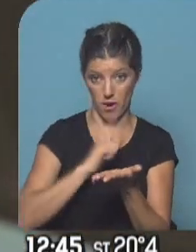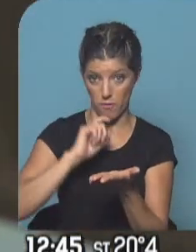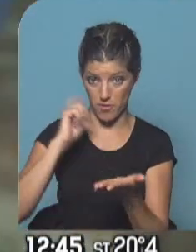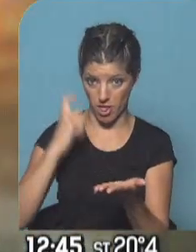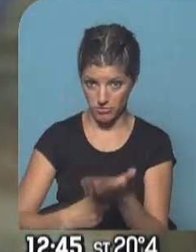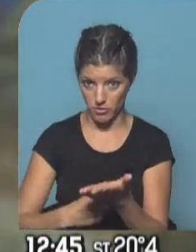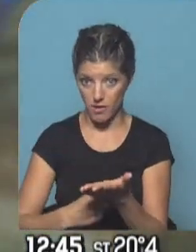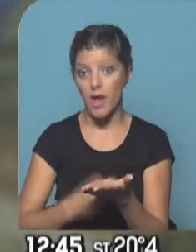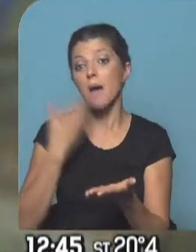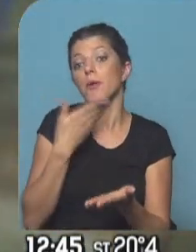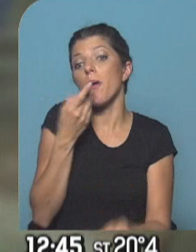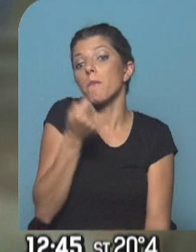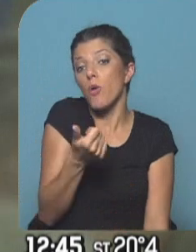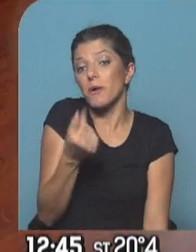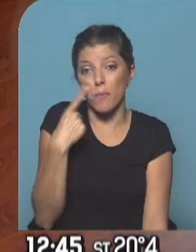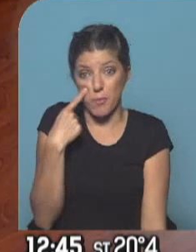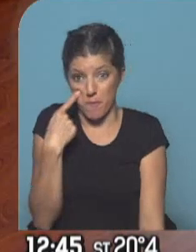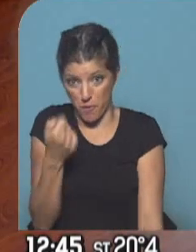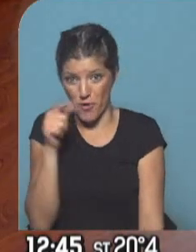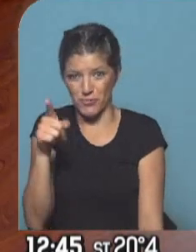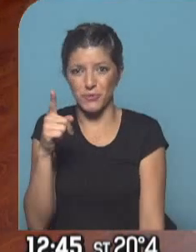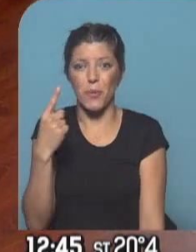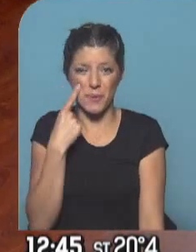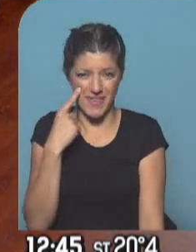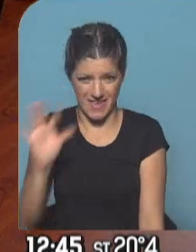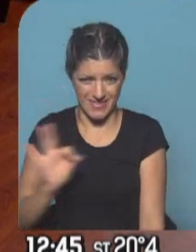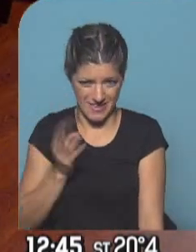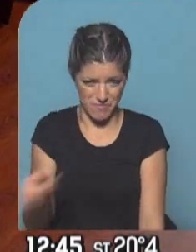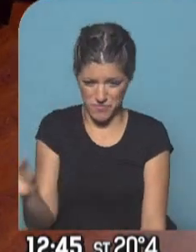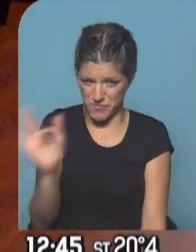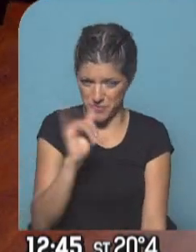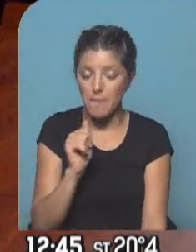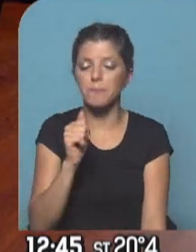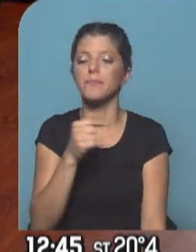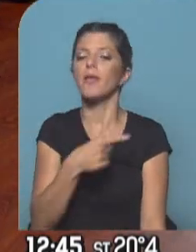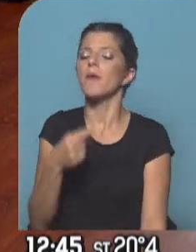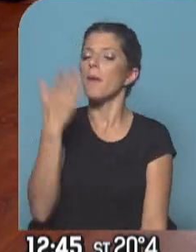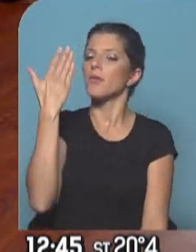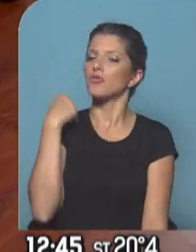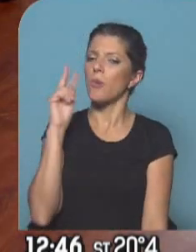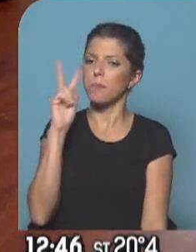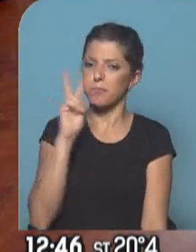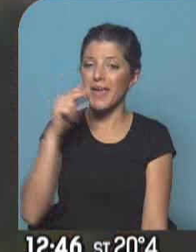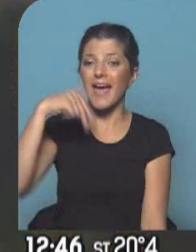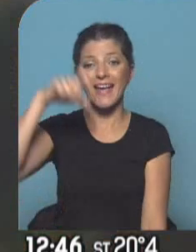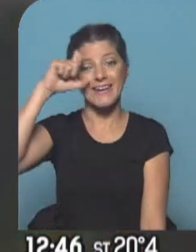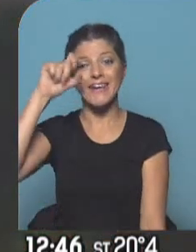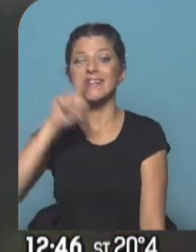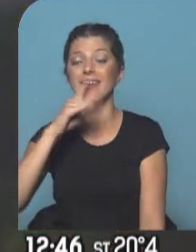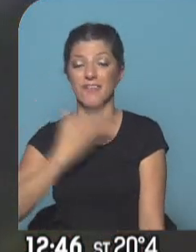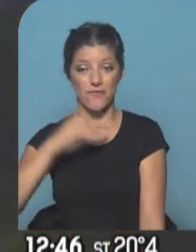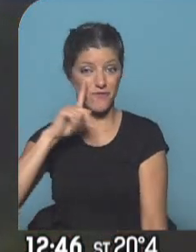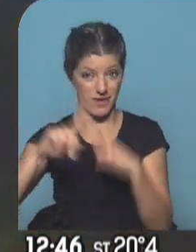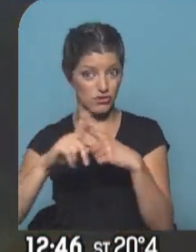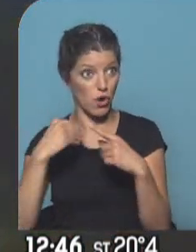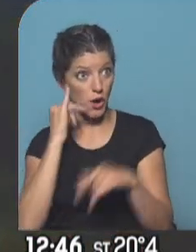porque conocemos poco, de lo que tiene que ver con la vida cotidiana. Esta semana pude ver un documental que se ve en Netflix y aprovecho para recomendárselo también a